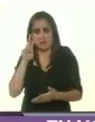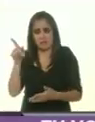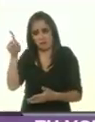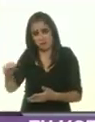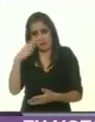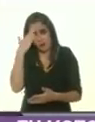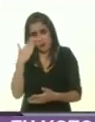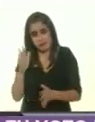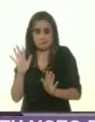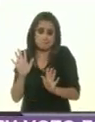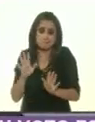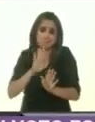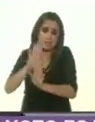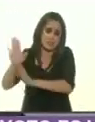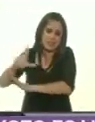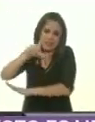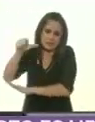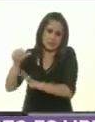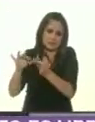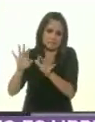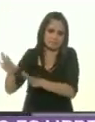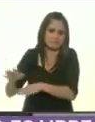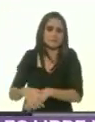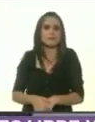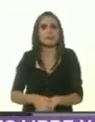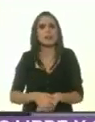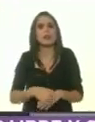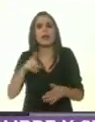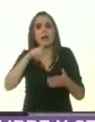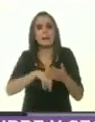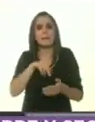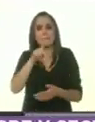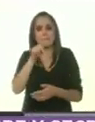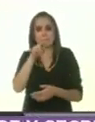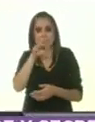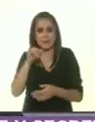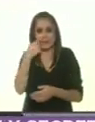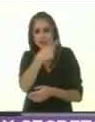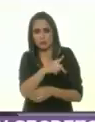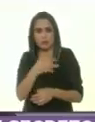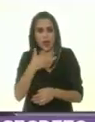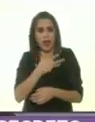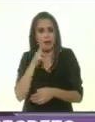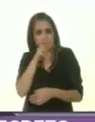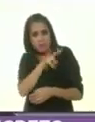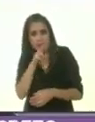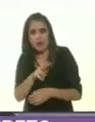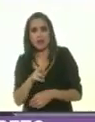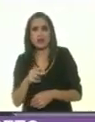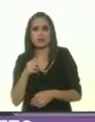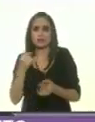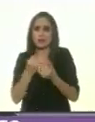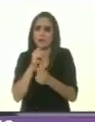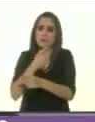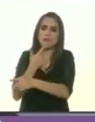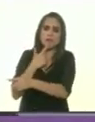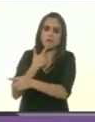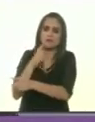un preso se va a ver después la fase superior del priísmo derechista y corrompido es el lopezobradorismo